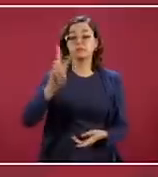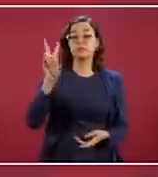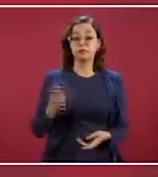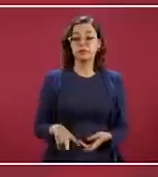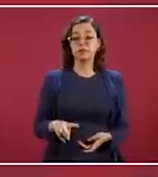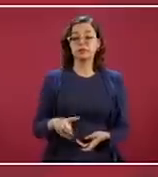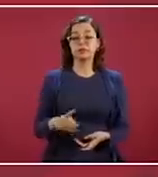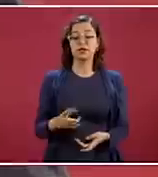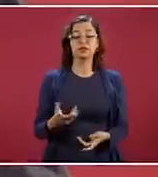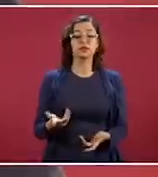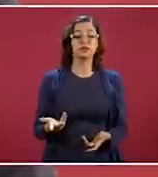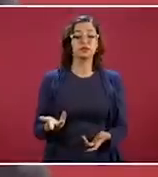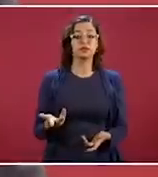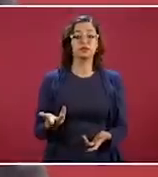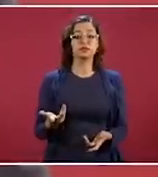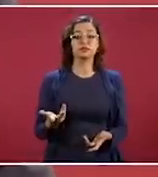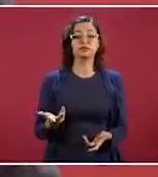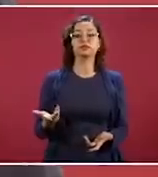más